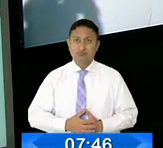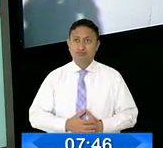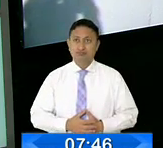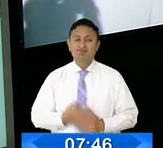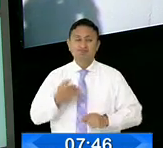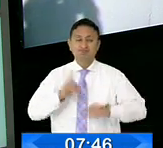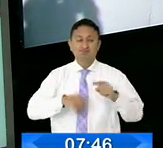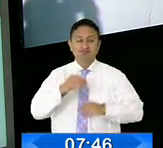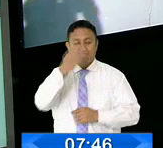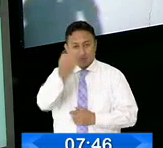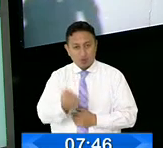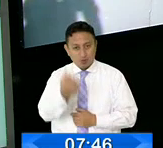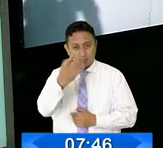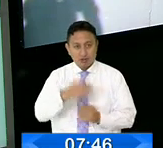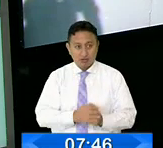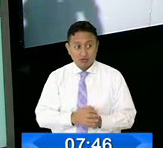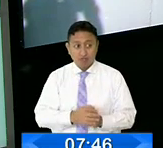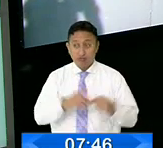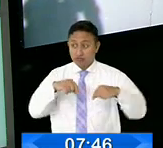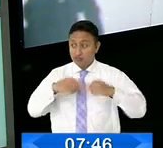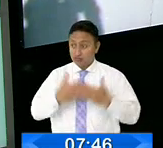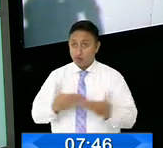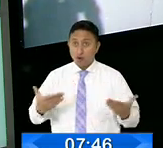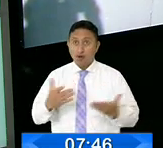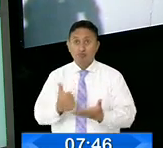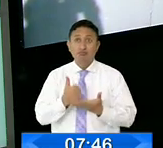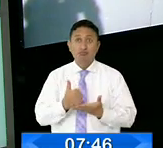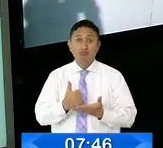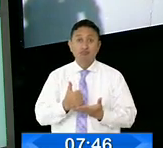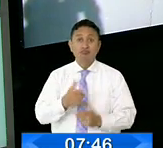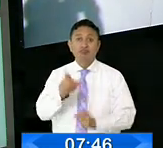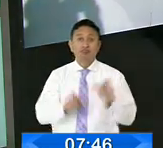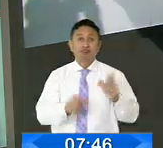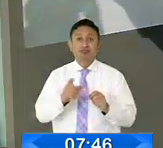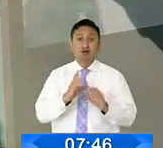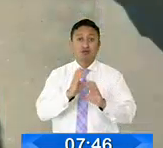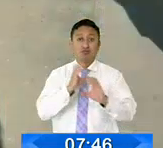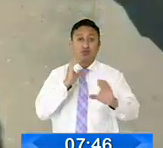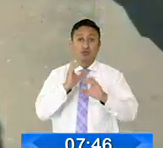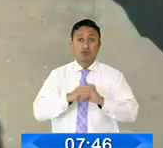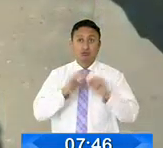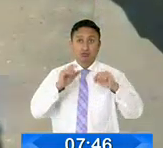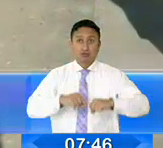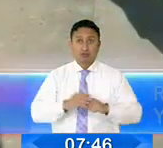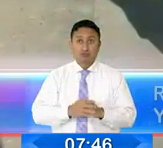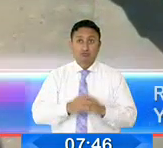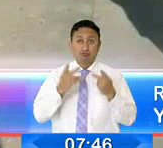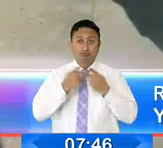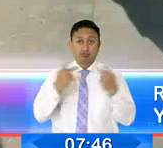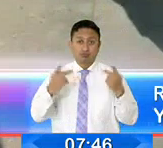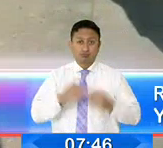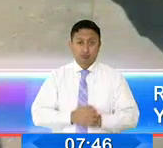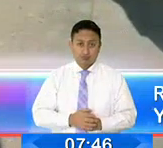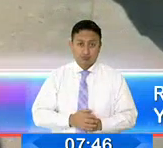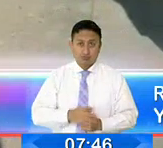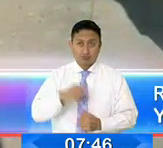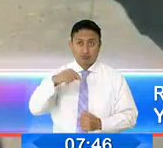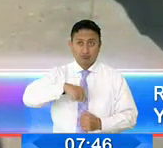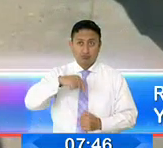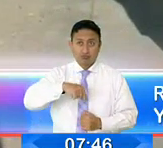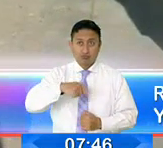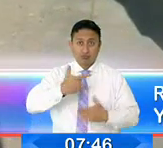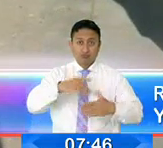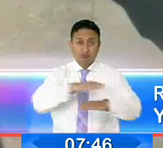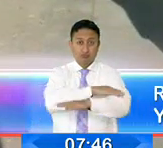Alison, amigos, buenos días. Esta obra en especial beneficiará a aquellos conductores de buses y los usuarios del transporte público, puesto que aquí sobre la